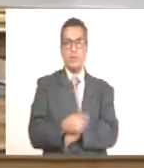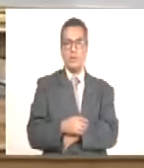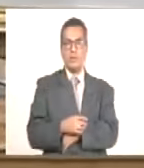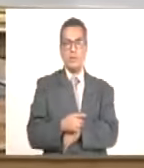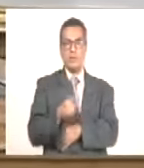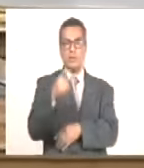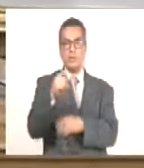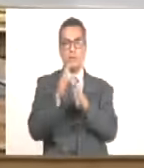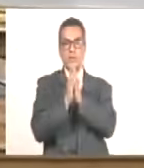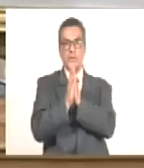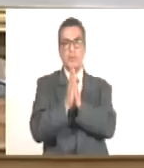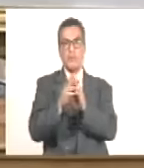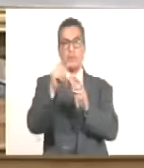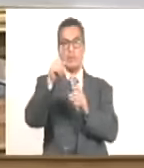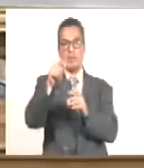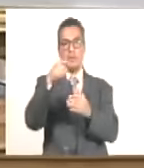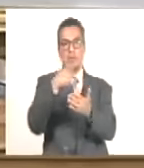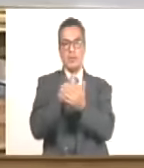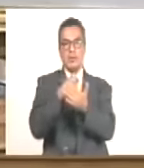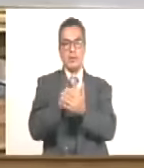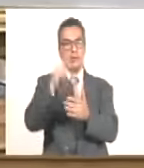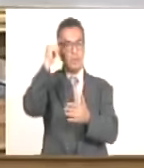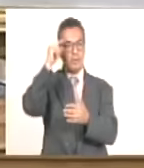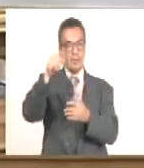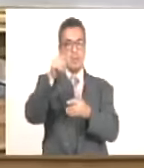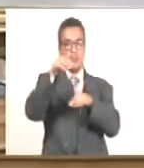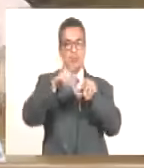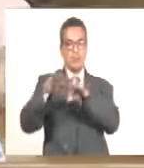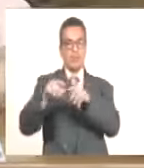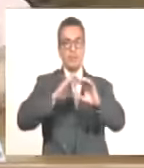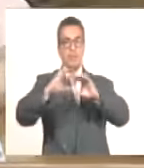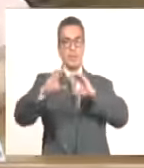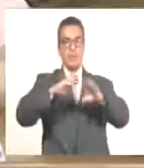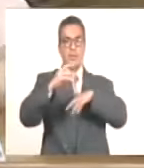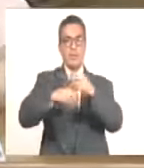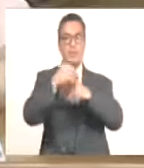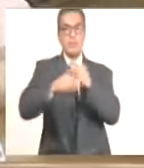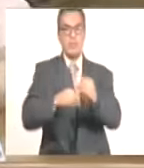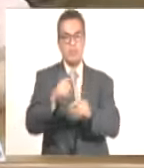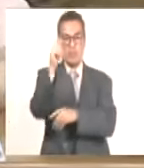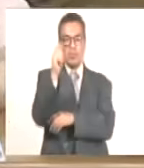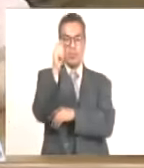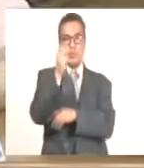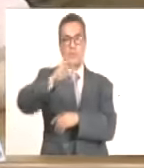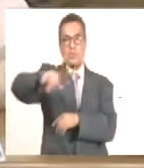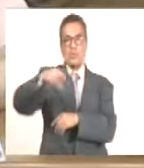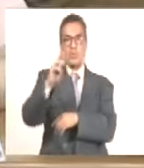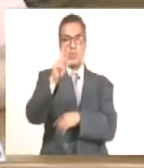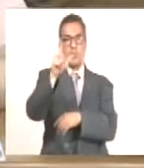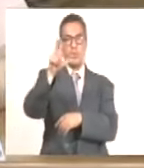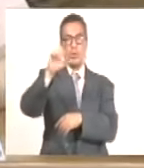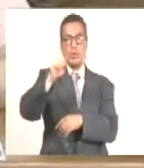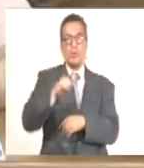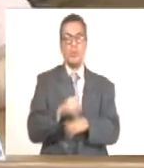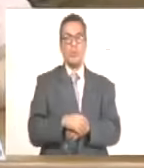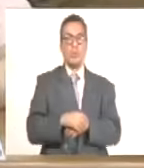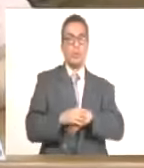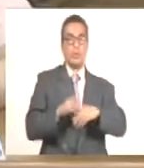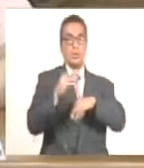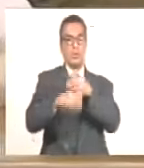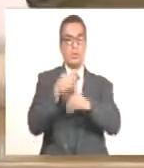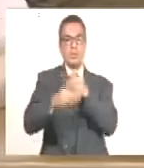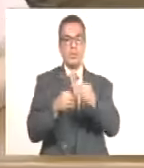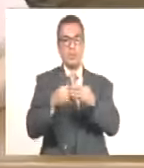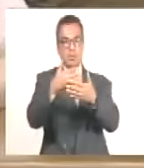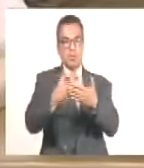Descuenten el día, por favor. Siguiente punto de la cuenta, señora secretaria. Comunicación suscrita por el diputado Julio García Serpa, mediante la